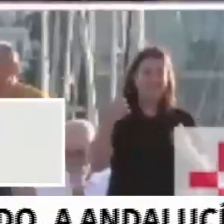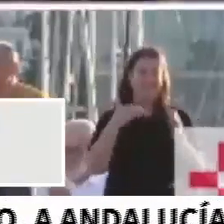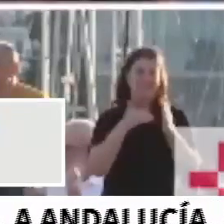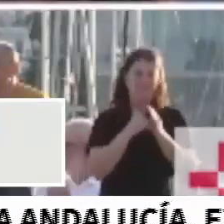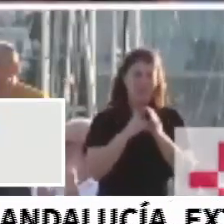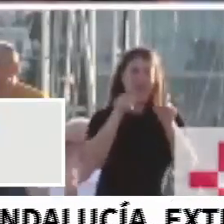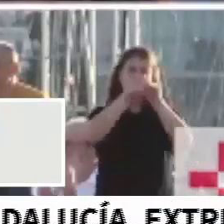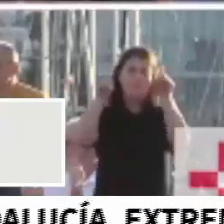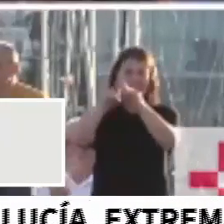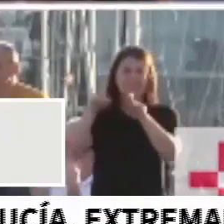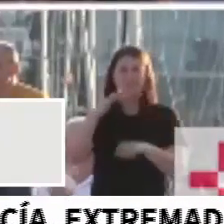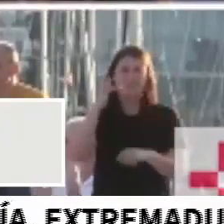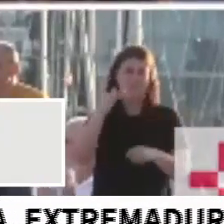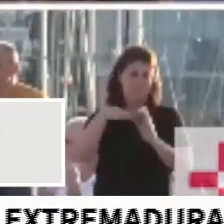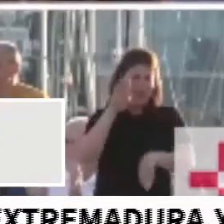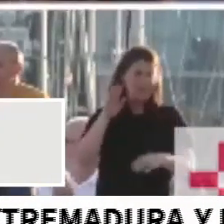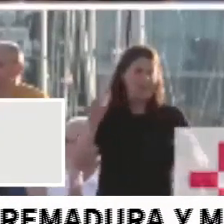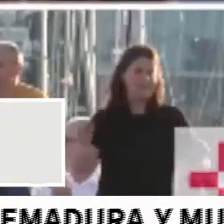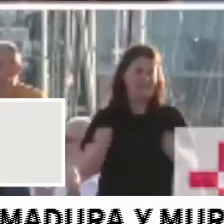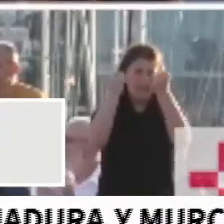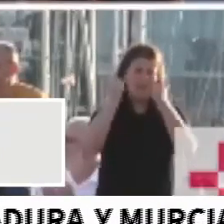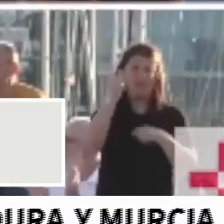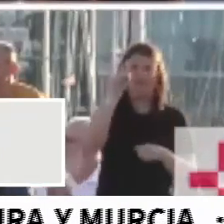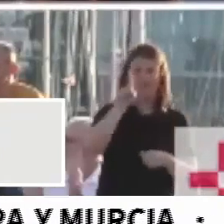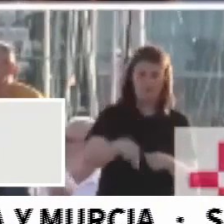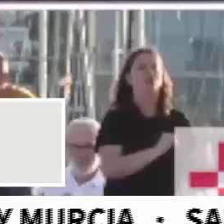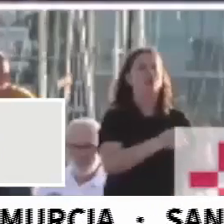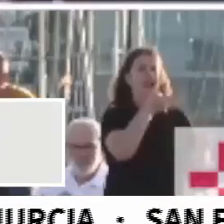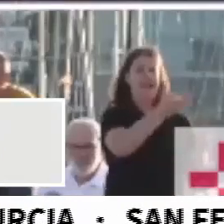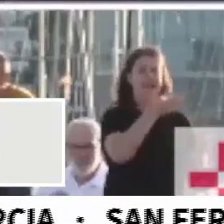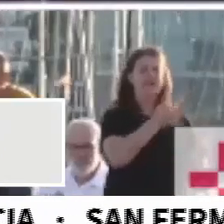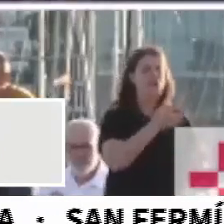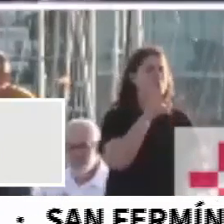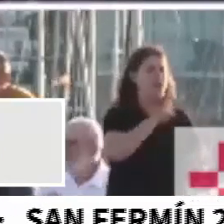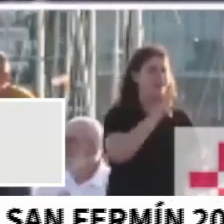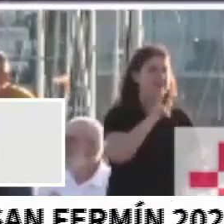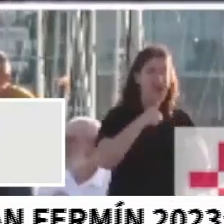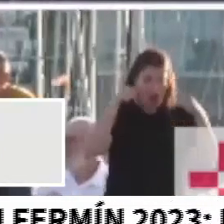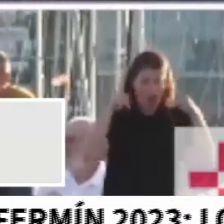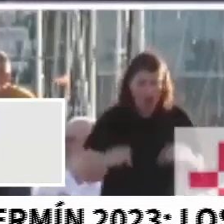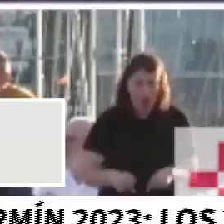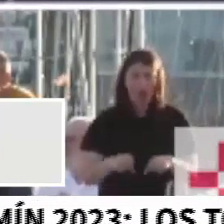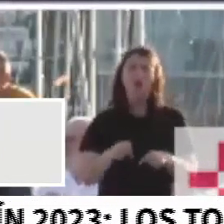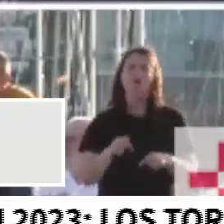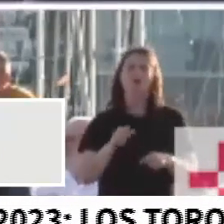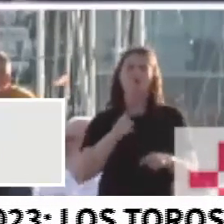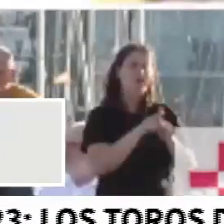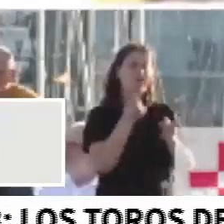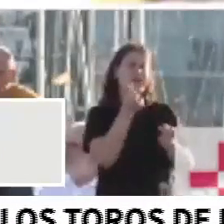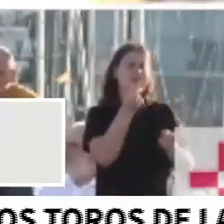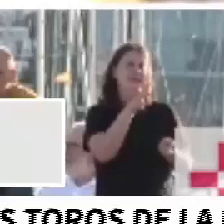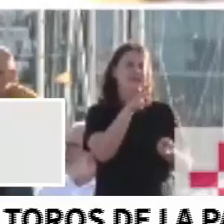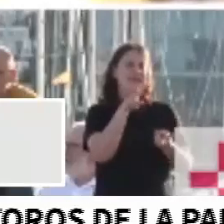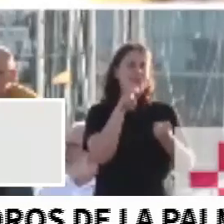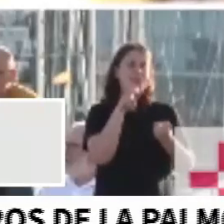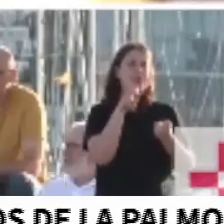nació. Hablando en gallego, Yolanda Díaz aseguró que la primera victoria, la moral, ya la había ganado. Eso sí, volvió a sacar a relucir los ERTE de los que